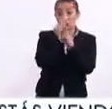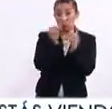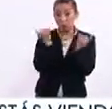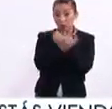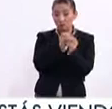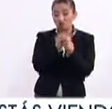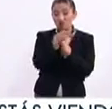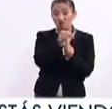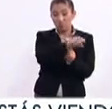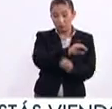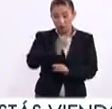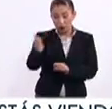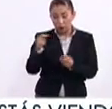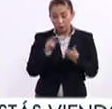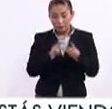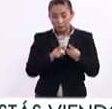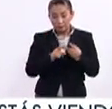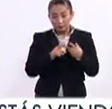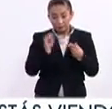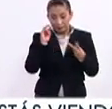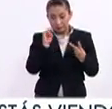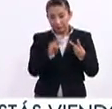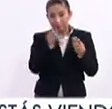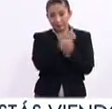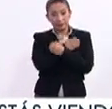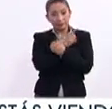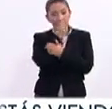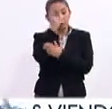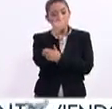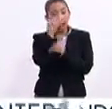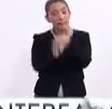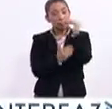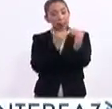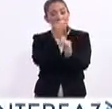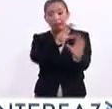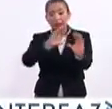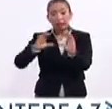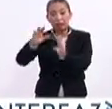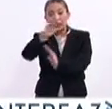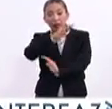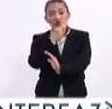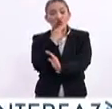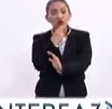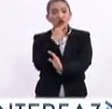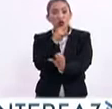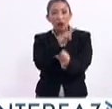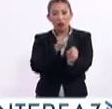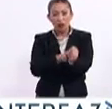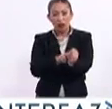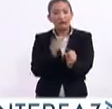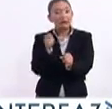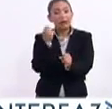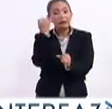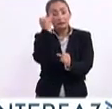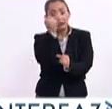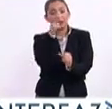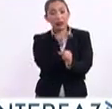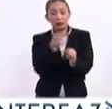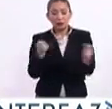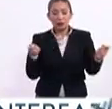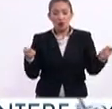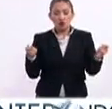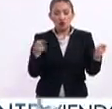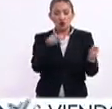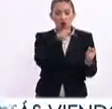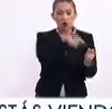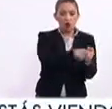entero. Y el otro enfoque es el de la educación para el desarrollo sostenible, que basa su idea en un equilibrio